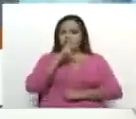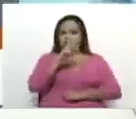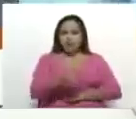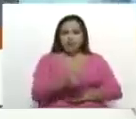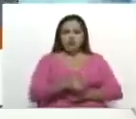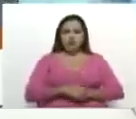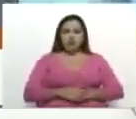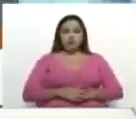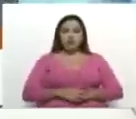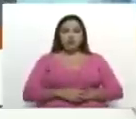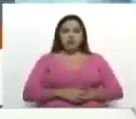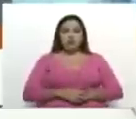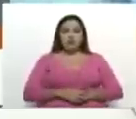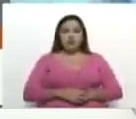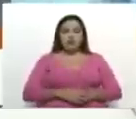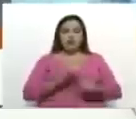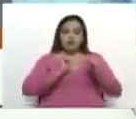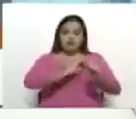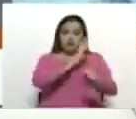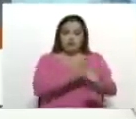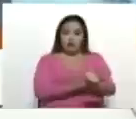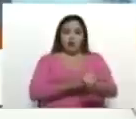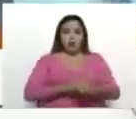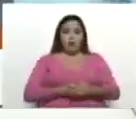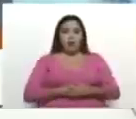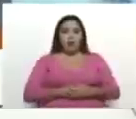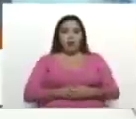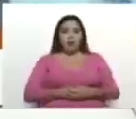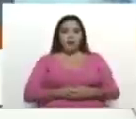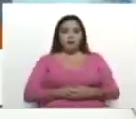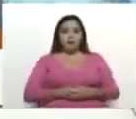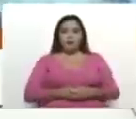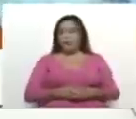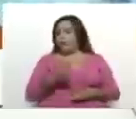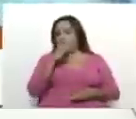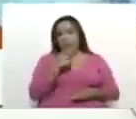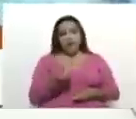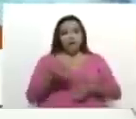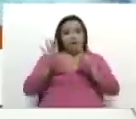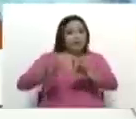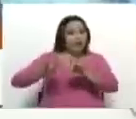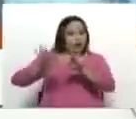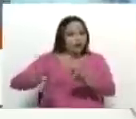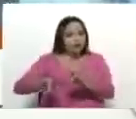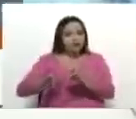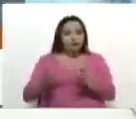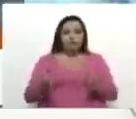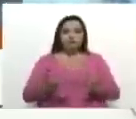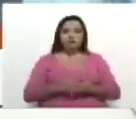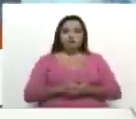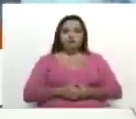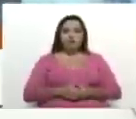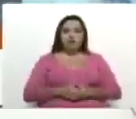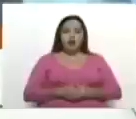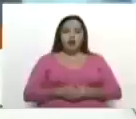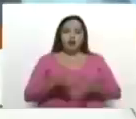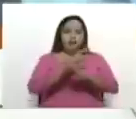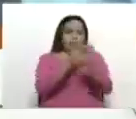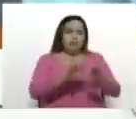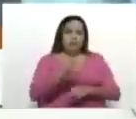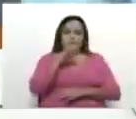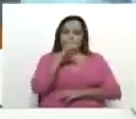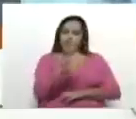fue tan intensivo fue tan inmisericorde fue tan cruel